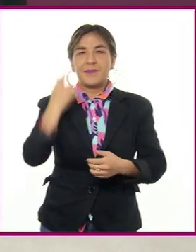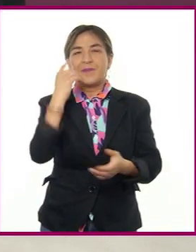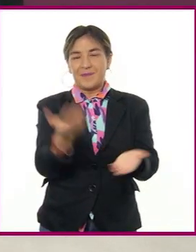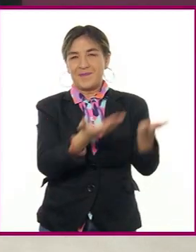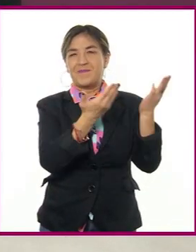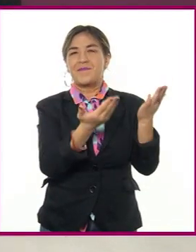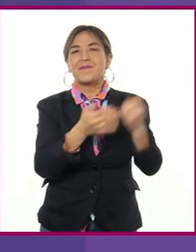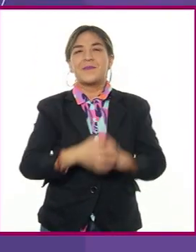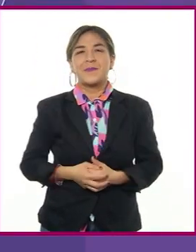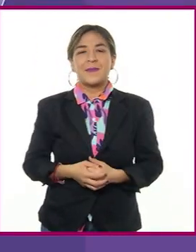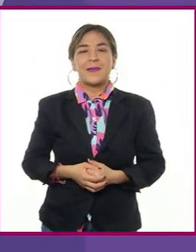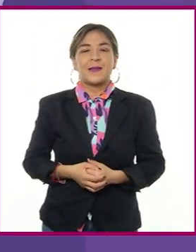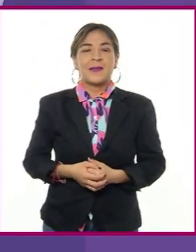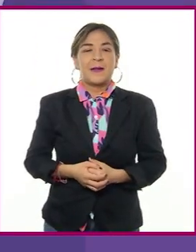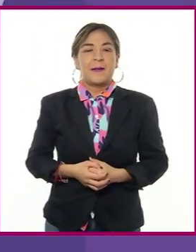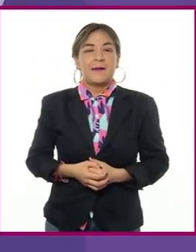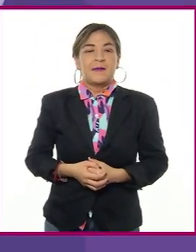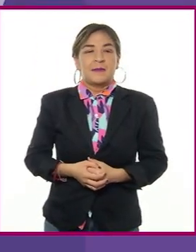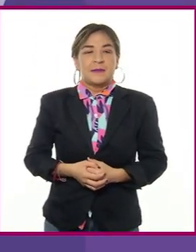Adelante.